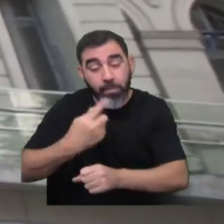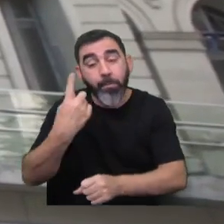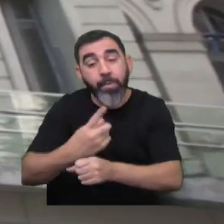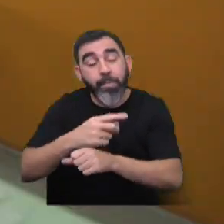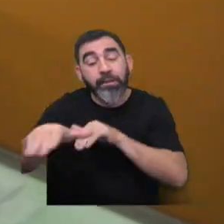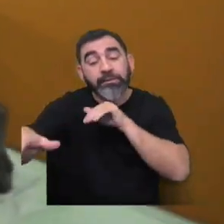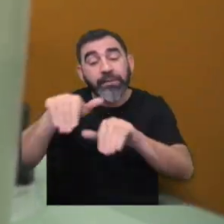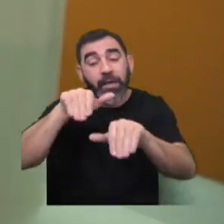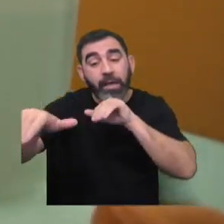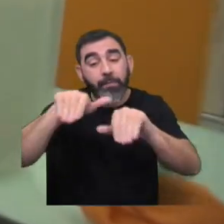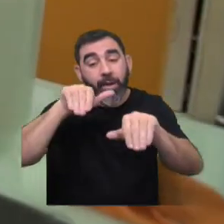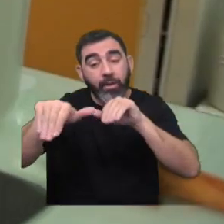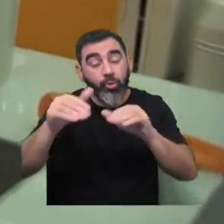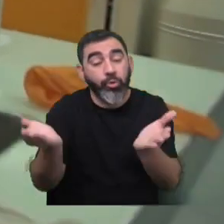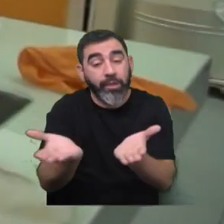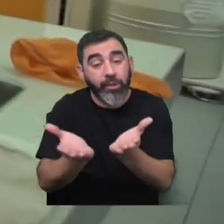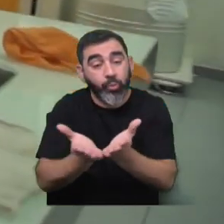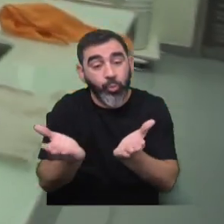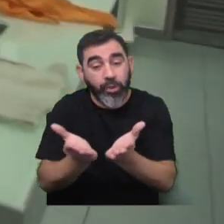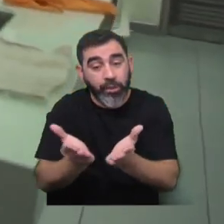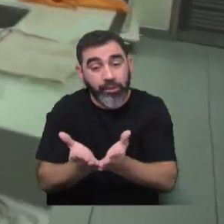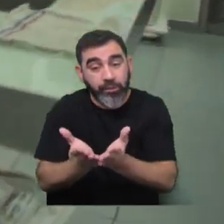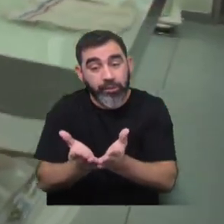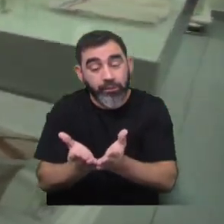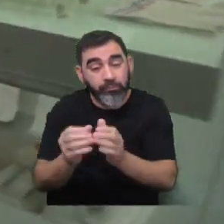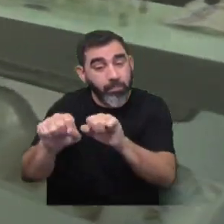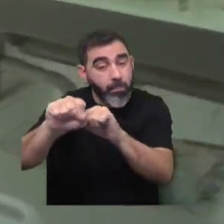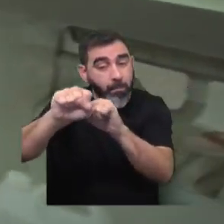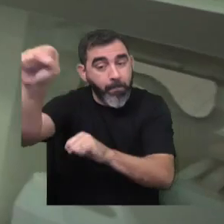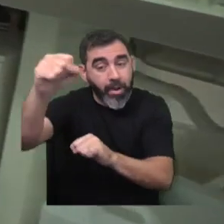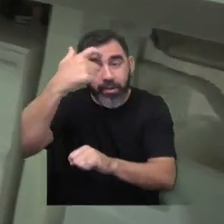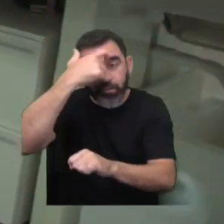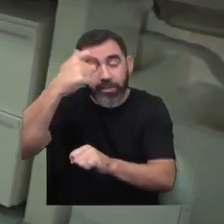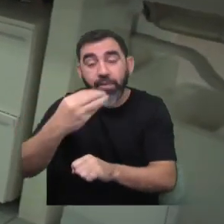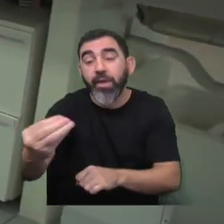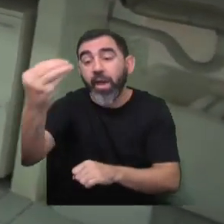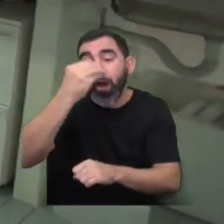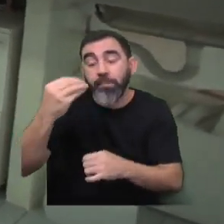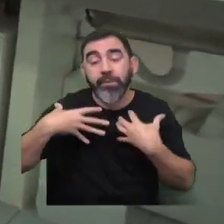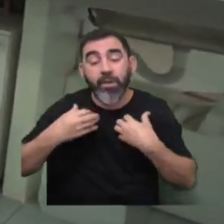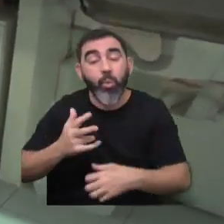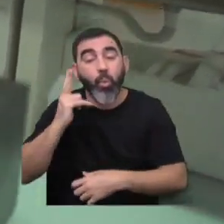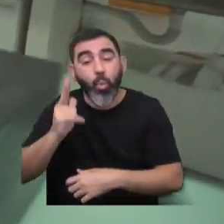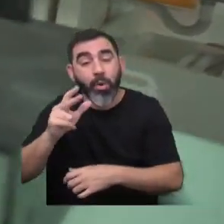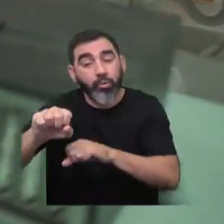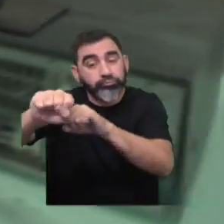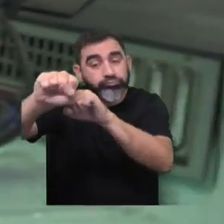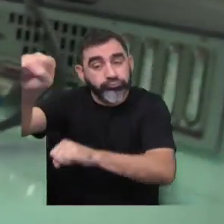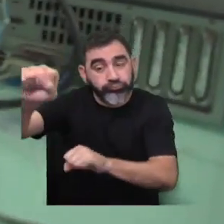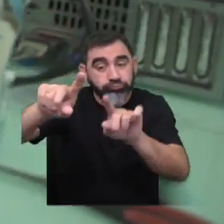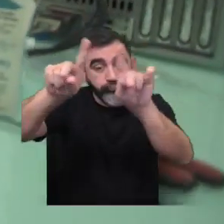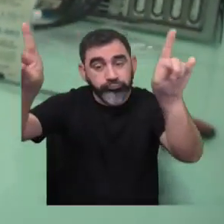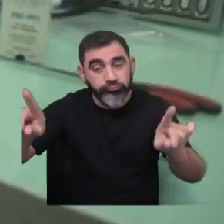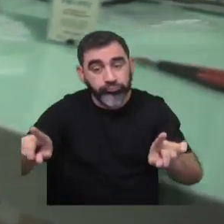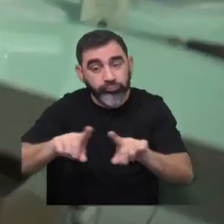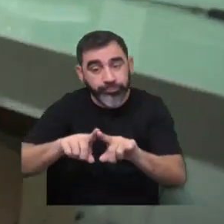llamado a la primera generación de estudiantes de la maestría de Ciencias de Alimentos y Salud Humana, título de magíster